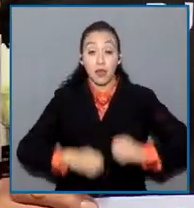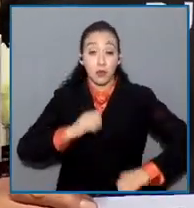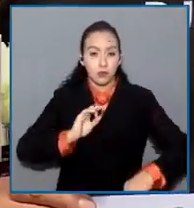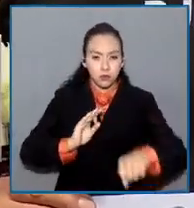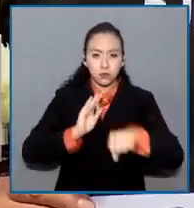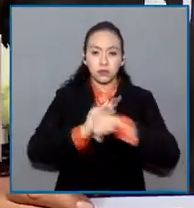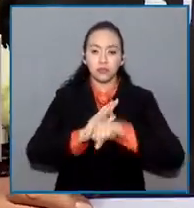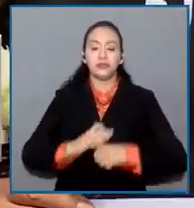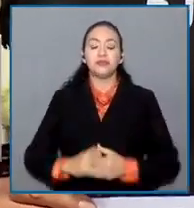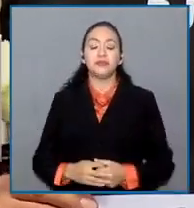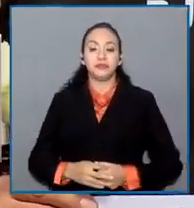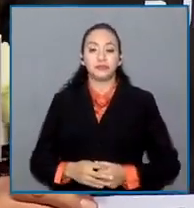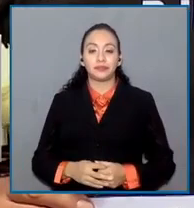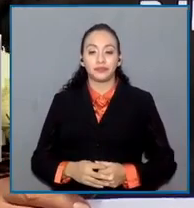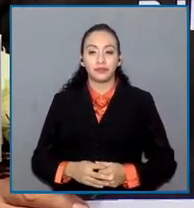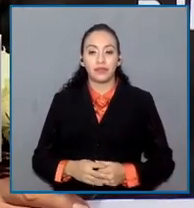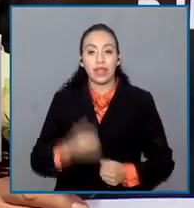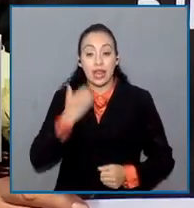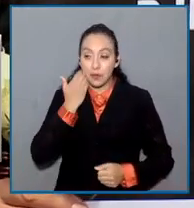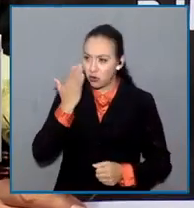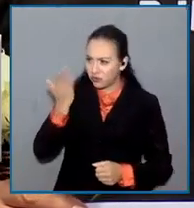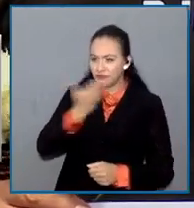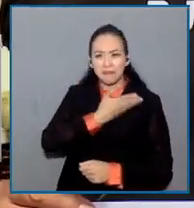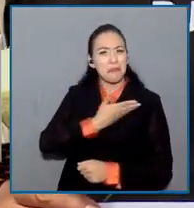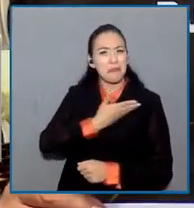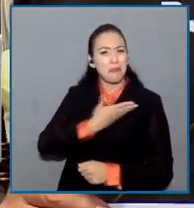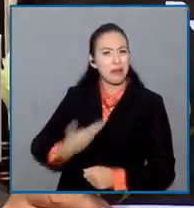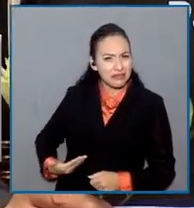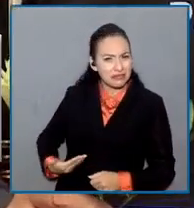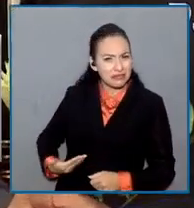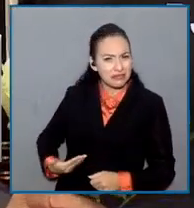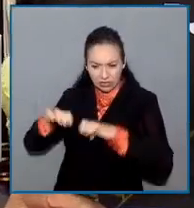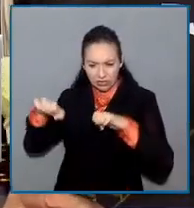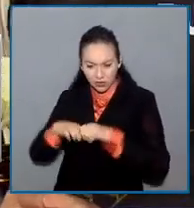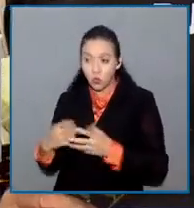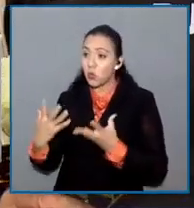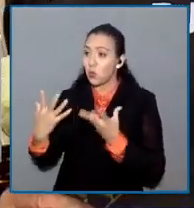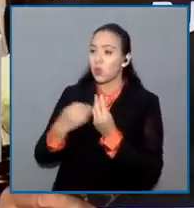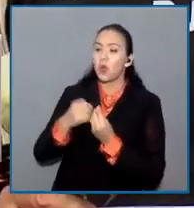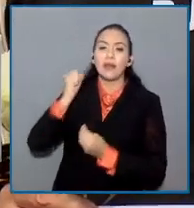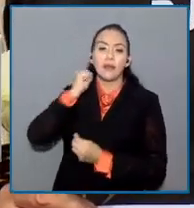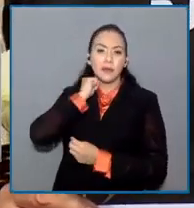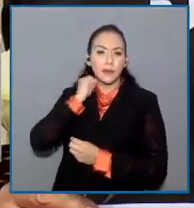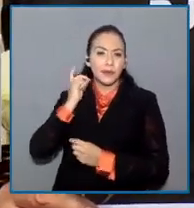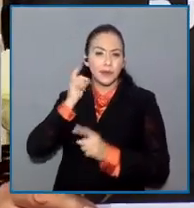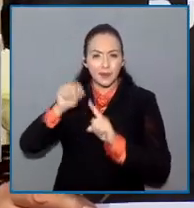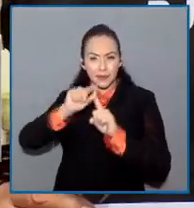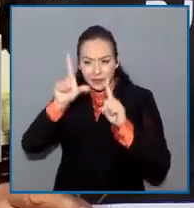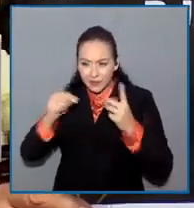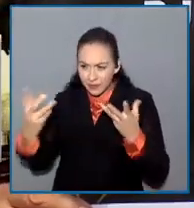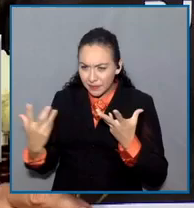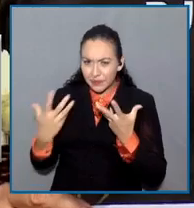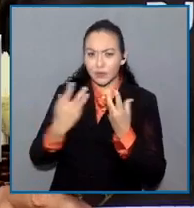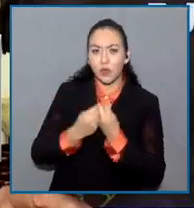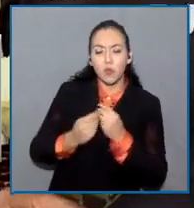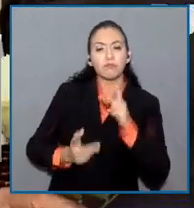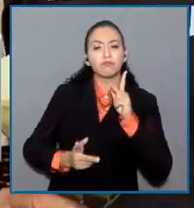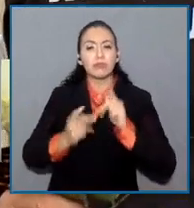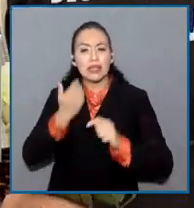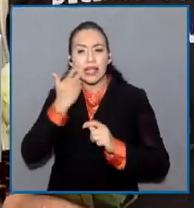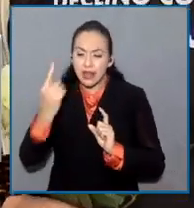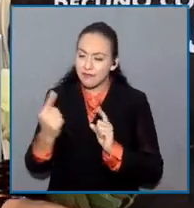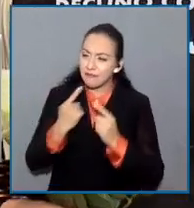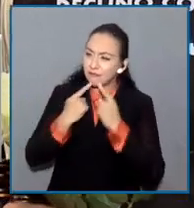poderes ejecutivo y legislativo para retomar el diálogo por la República. Hacemos un llamado a la presidenta de los